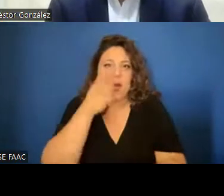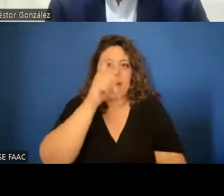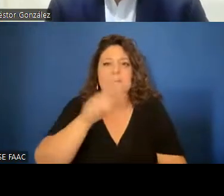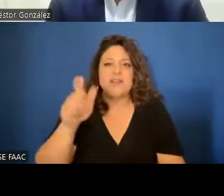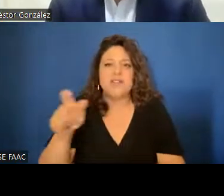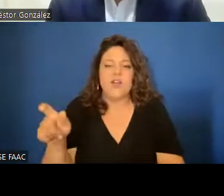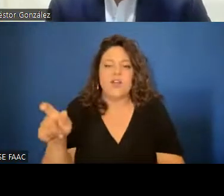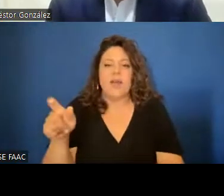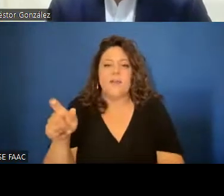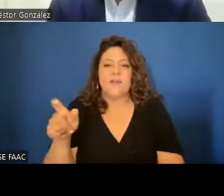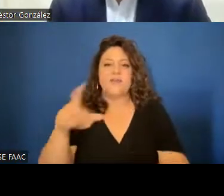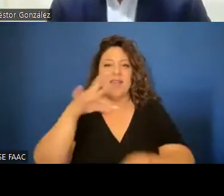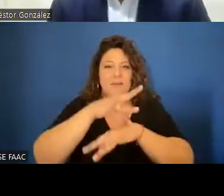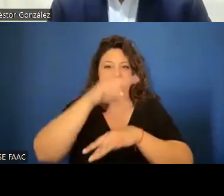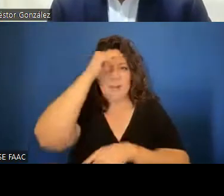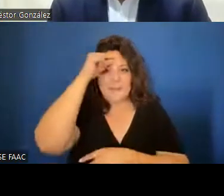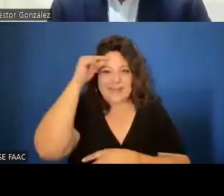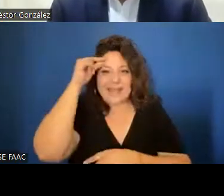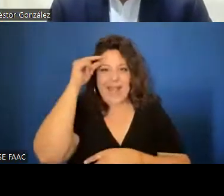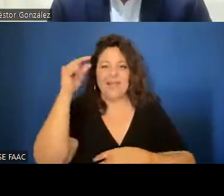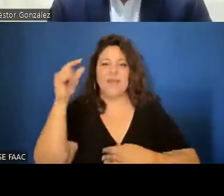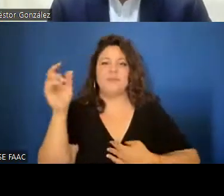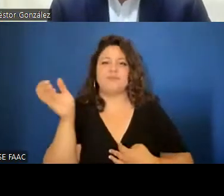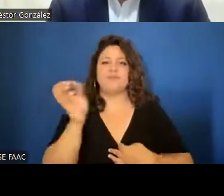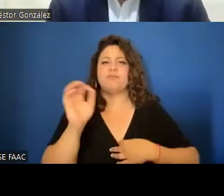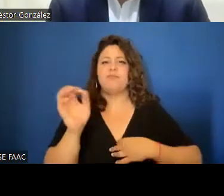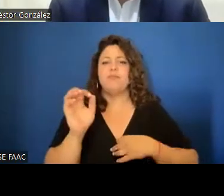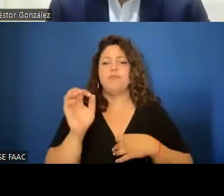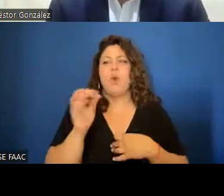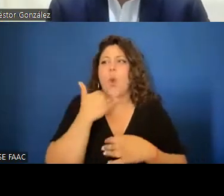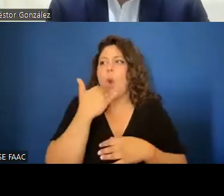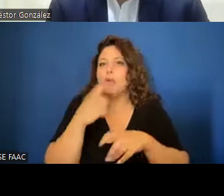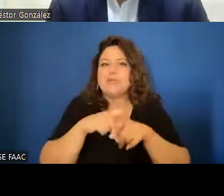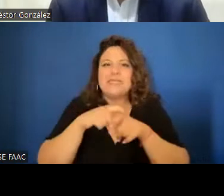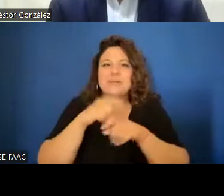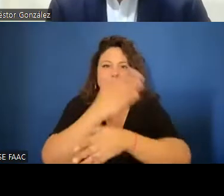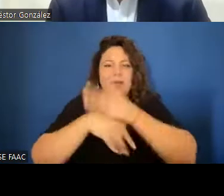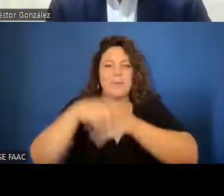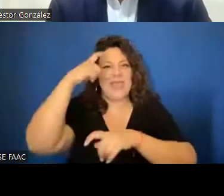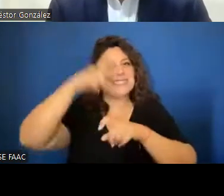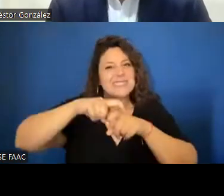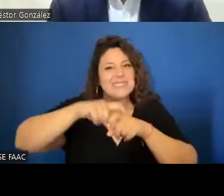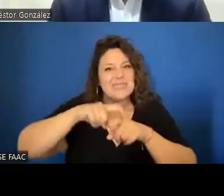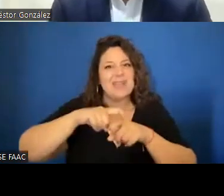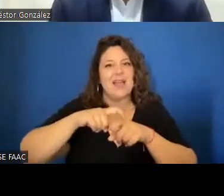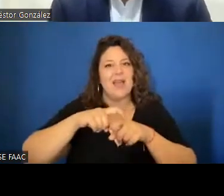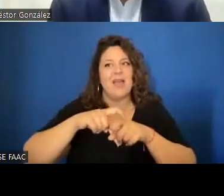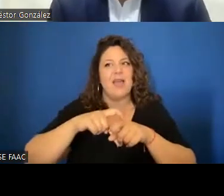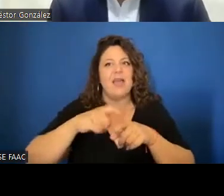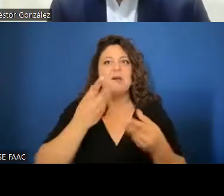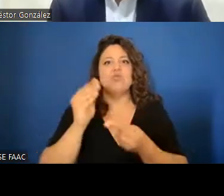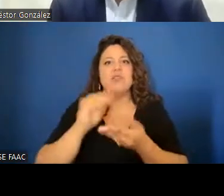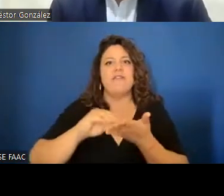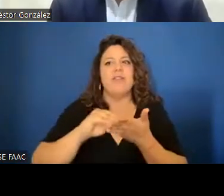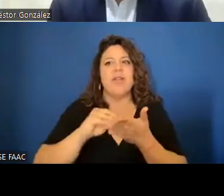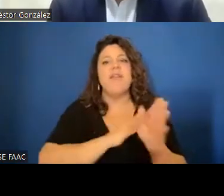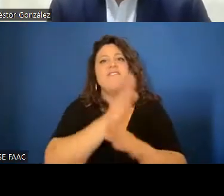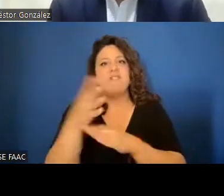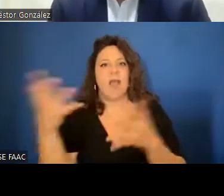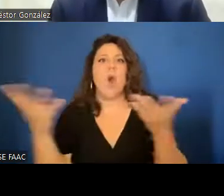También recoge la norma la obligación, tanto por la administración como por cualquier organismo privado,